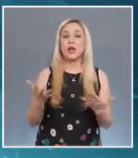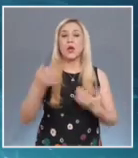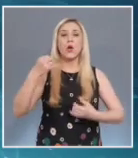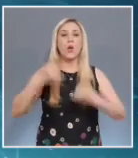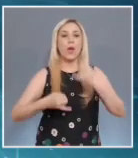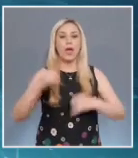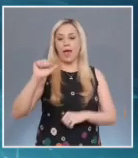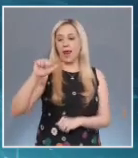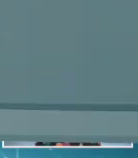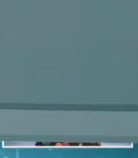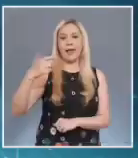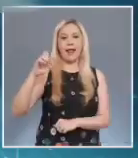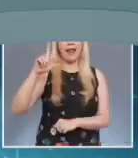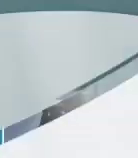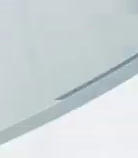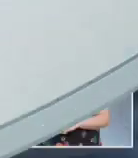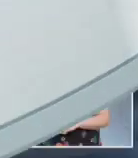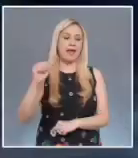Sánchez Hernández.